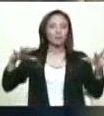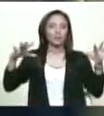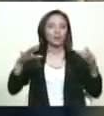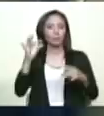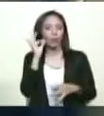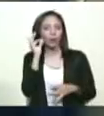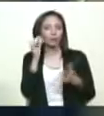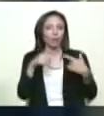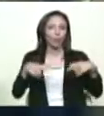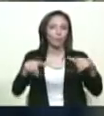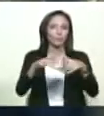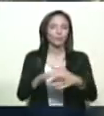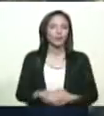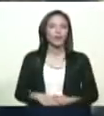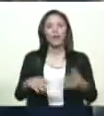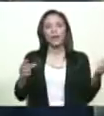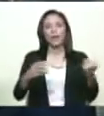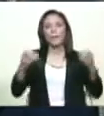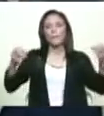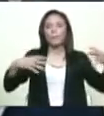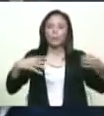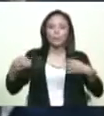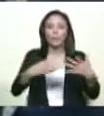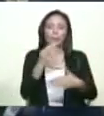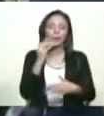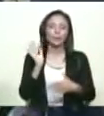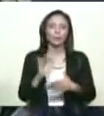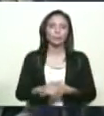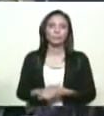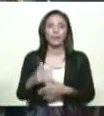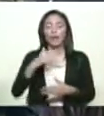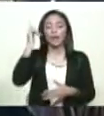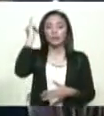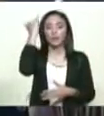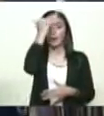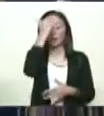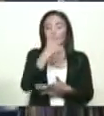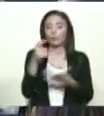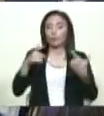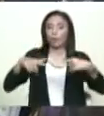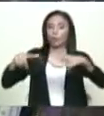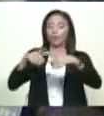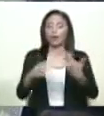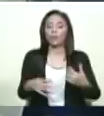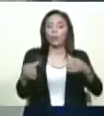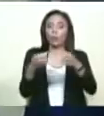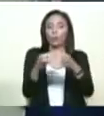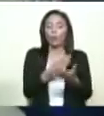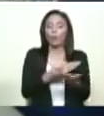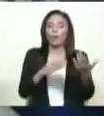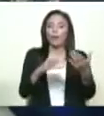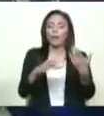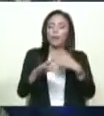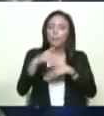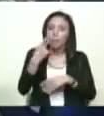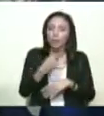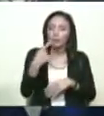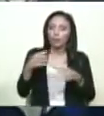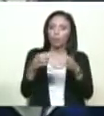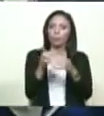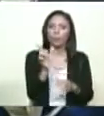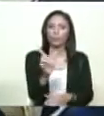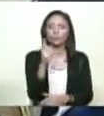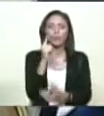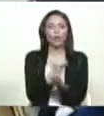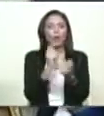julio en un león heredia me emociono mucho cuando hablamos de la nueva organización del partido donde el partido se